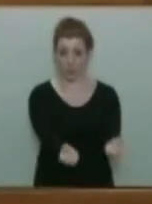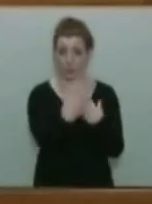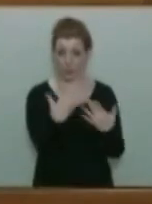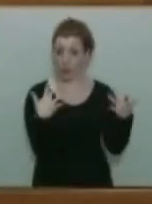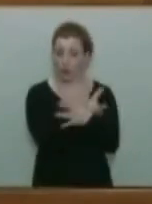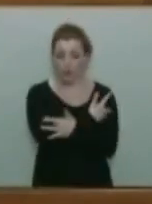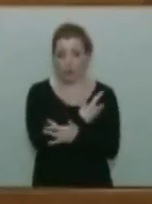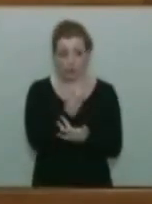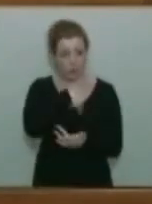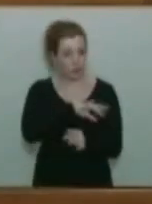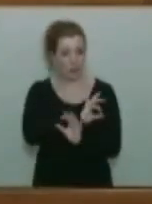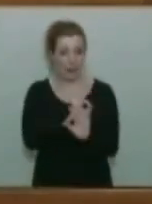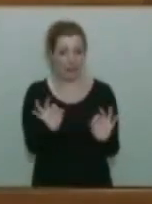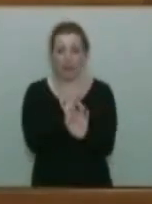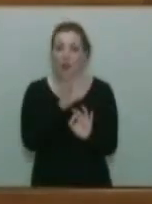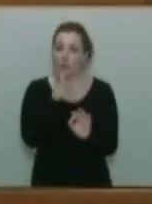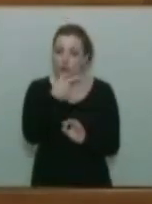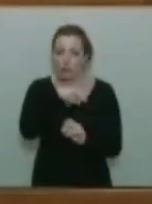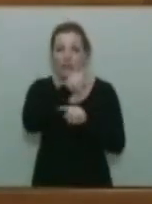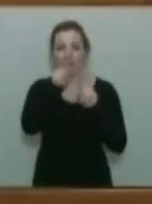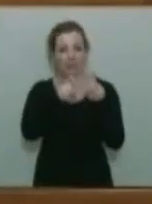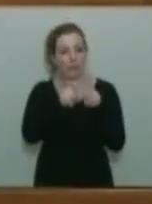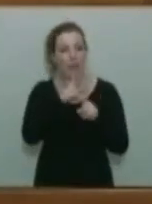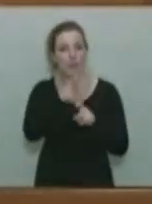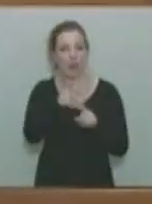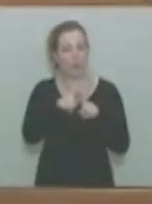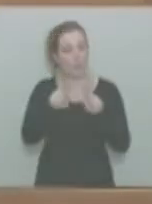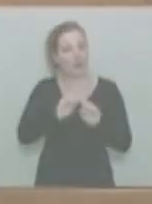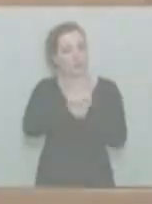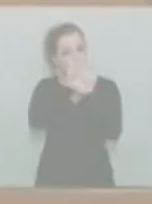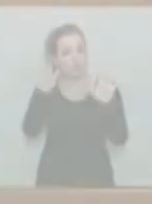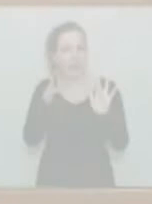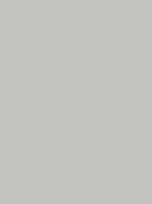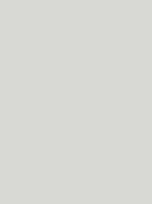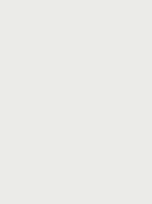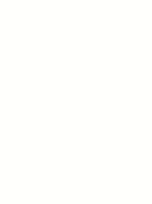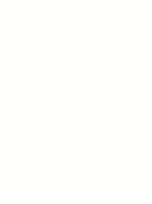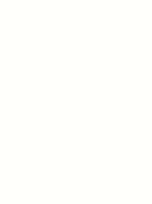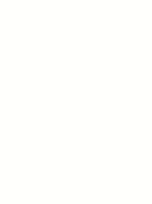Nosotros para eso planteamos esta interpelación, para aclarar esas dudas. Algunas nos las ha aclarado, pero otras todavía no.